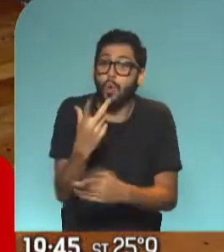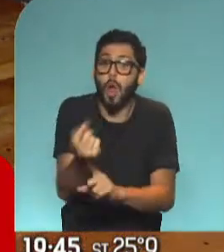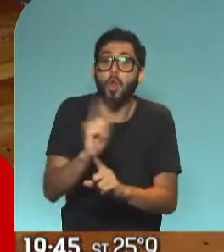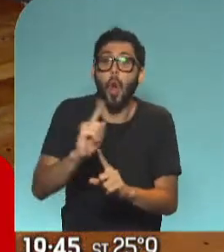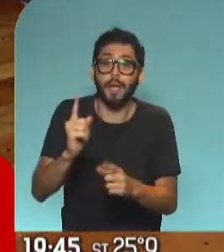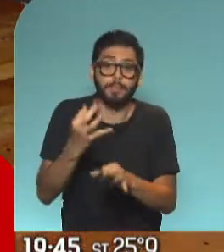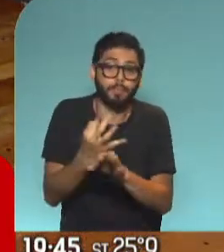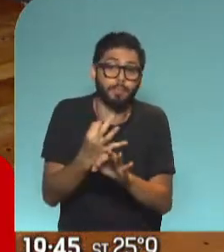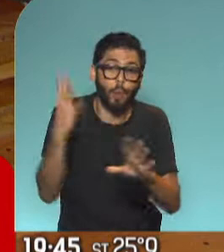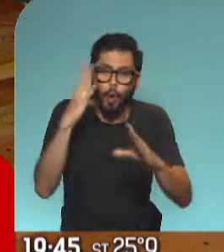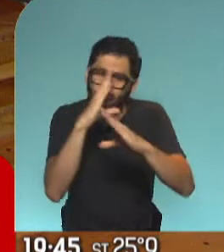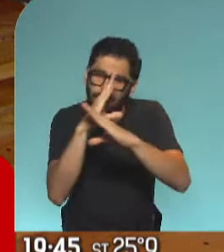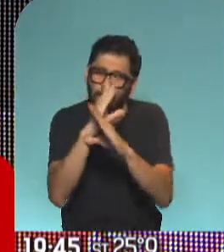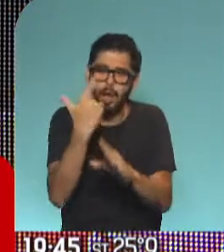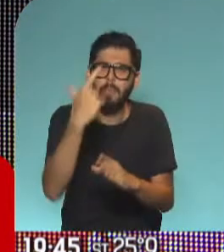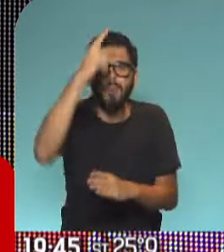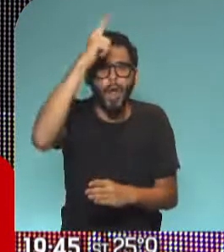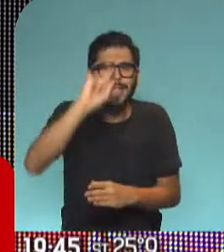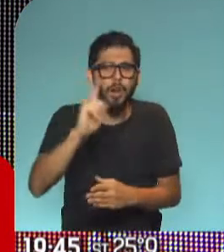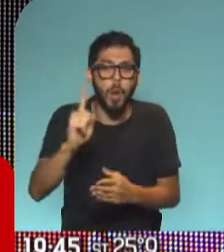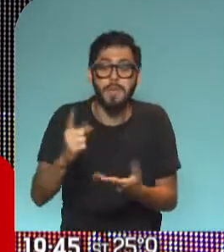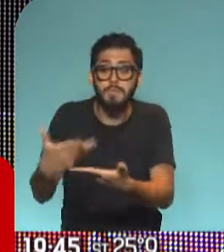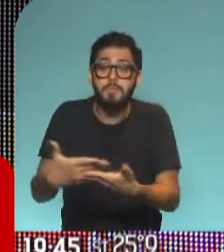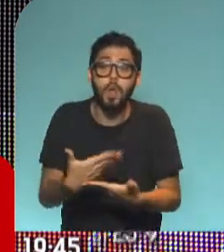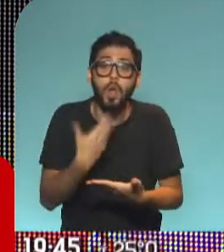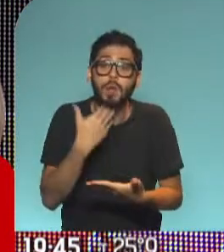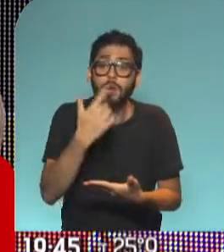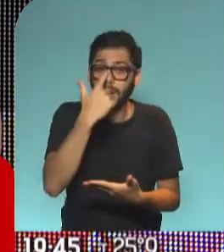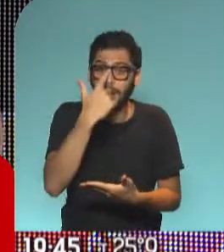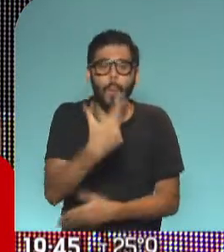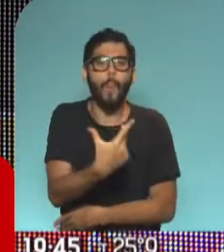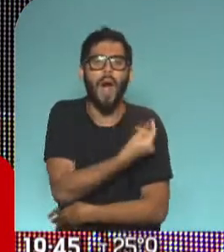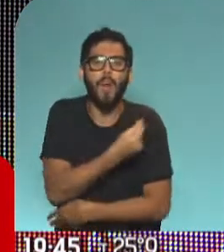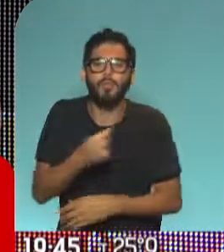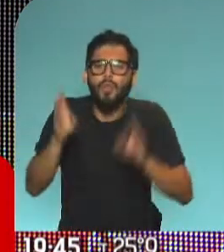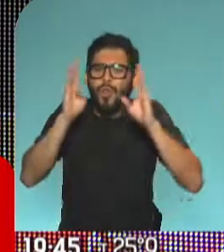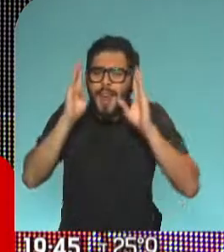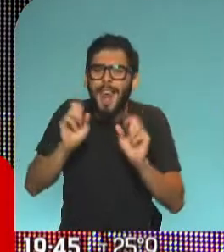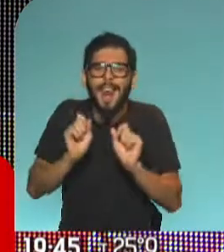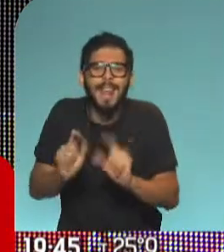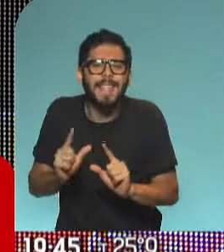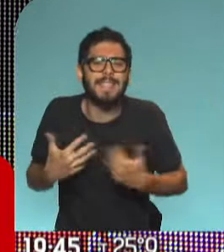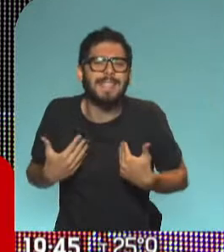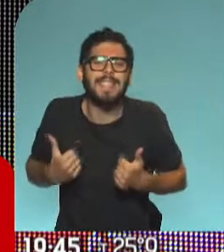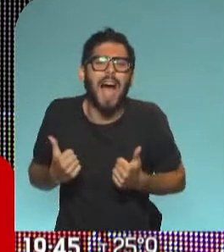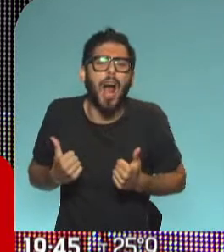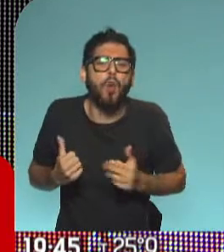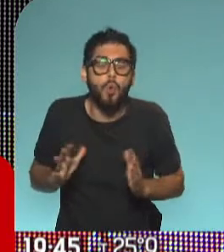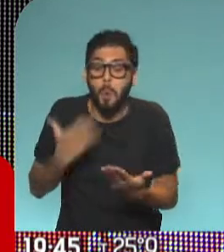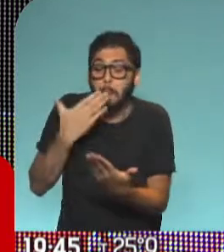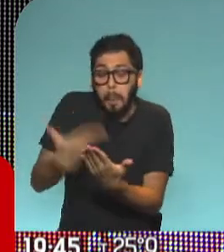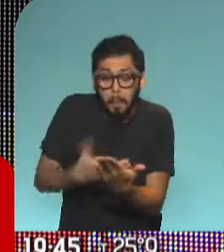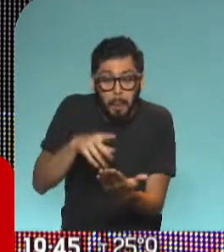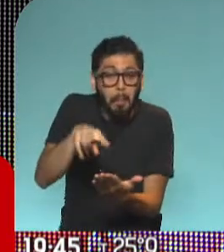ni la CIA, ni la CIDE, ni es policía, porque la vacunación es un acto sanitario, es un hecho sanitario. Ven los